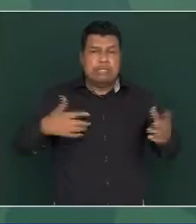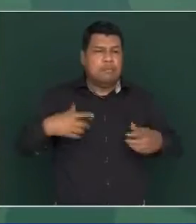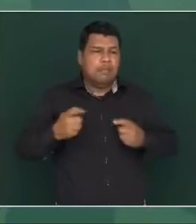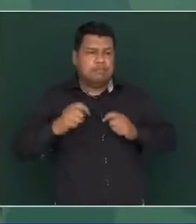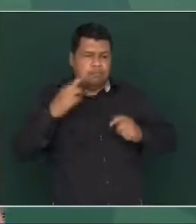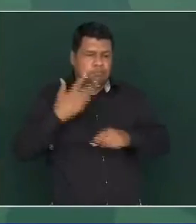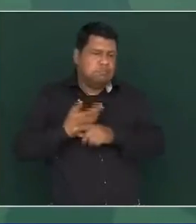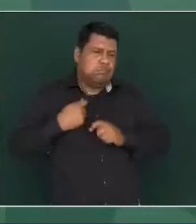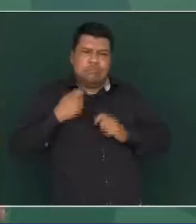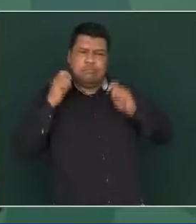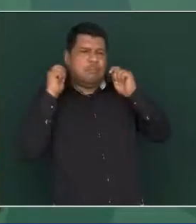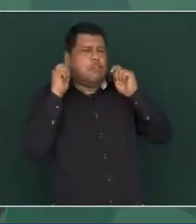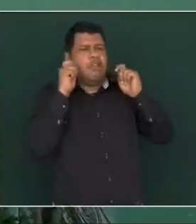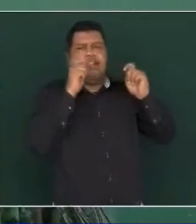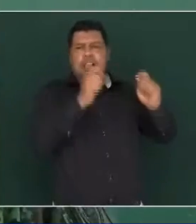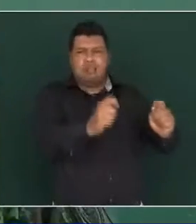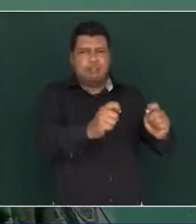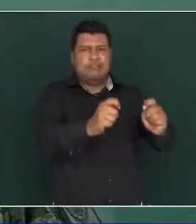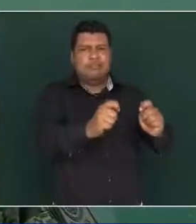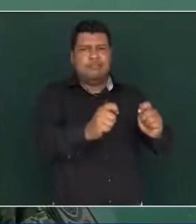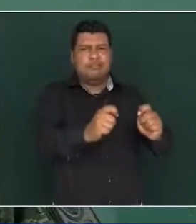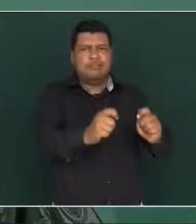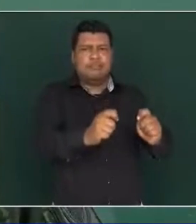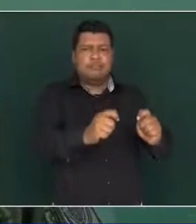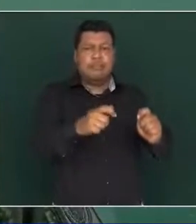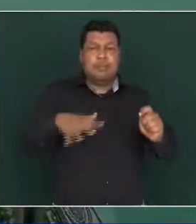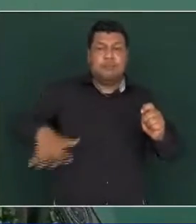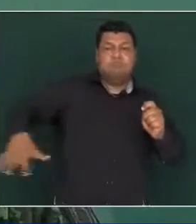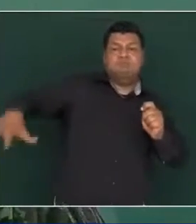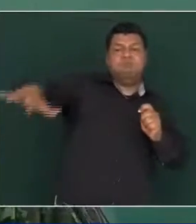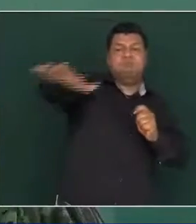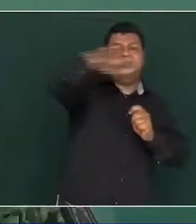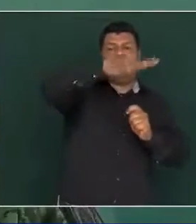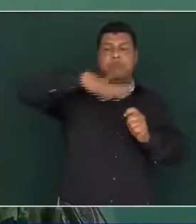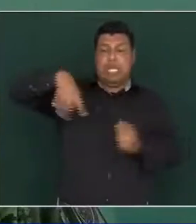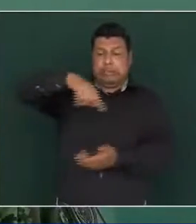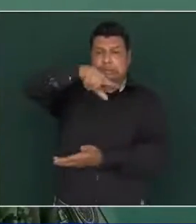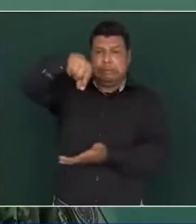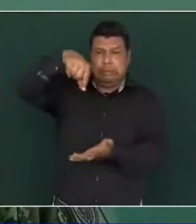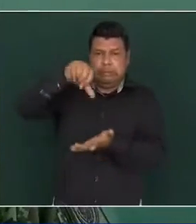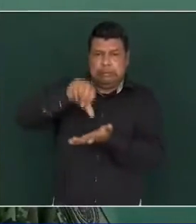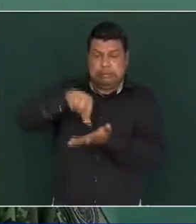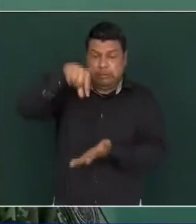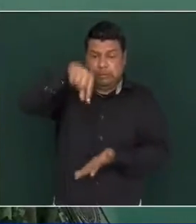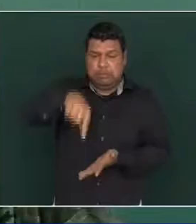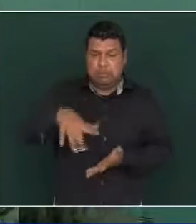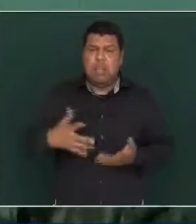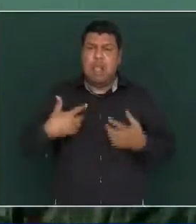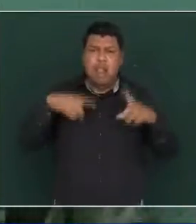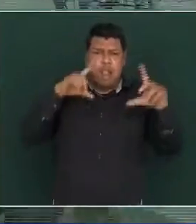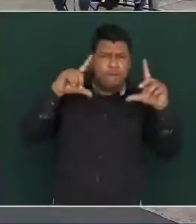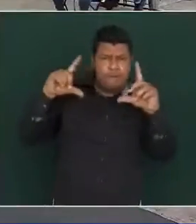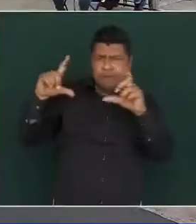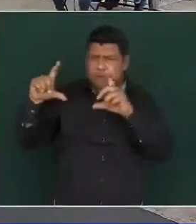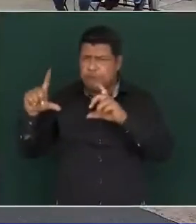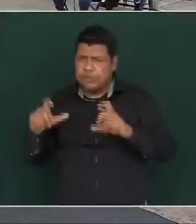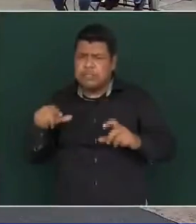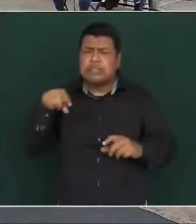puesta en operación. Va a desarrollarse en la parte central del aeropuerto, donde ya han salido algunas fotos, donde